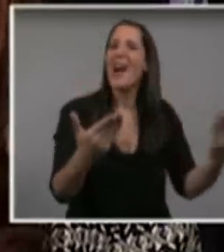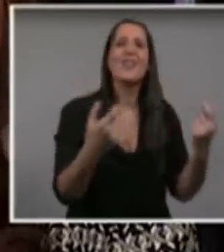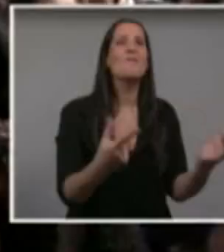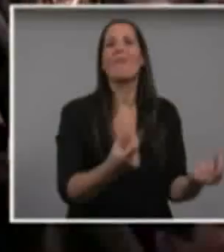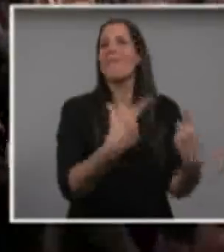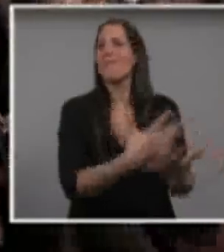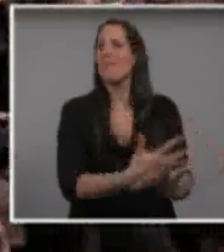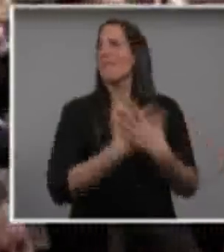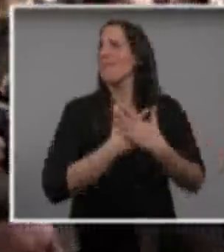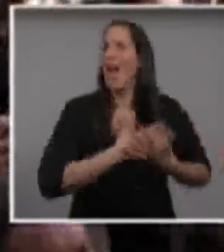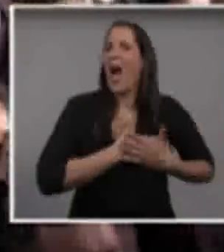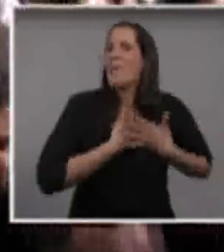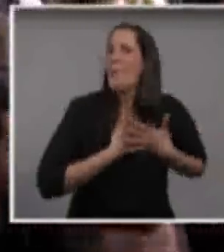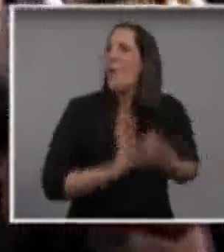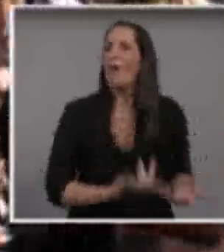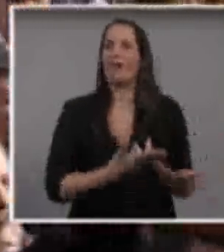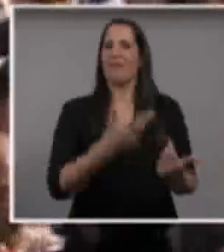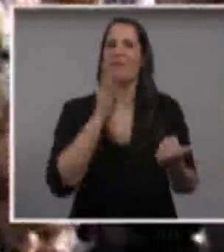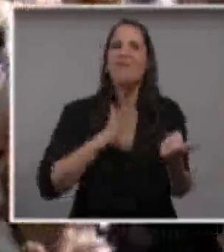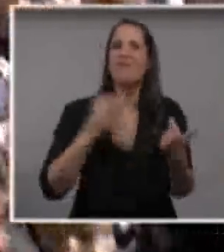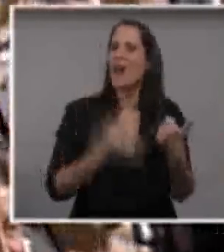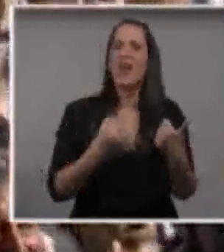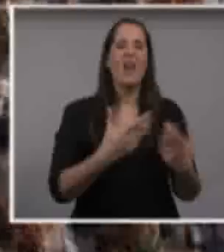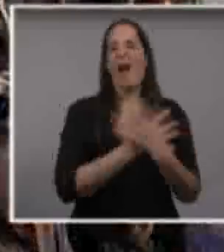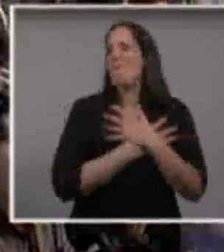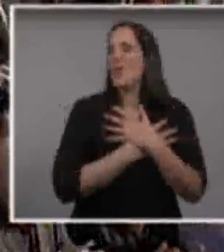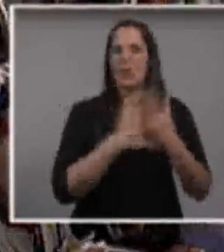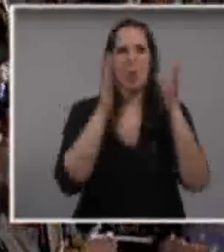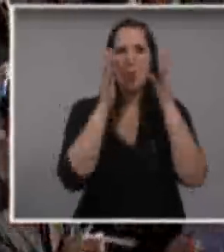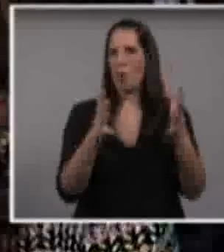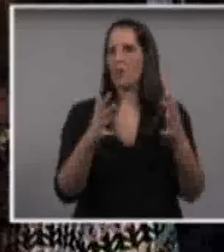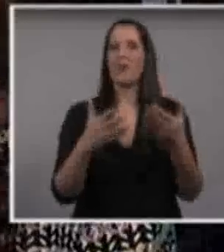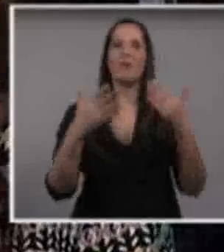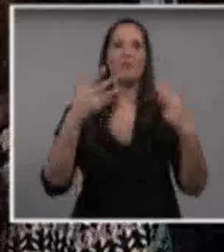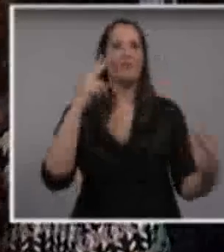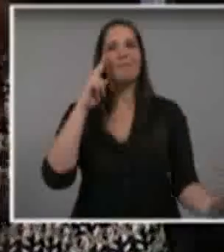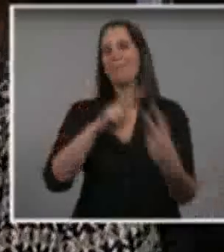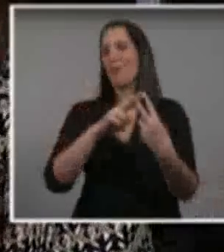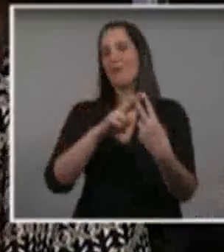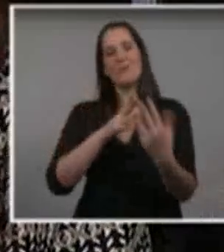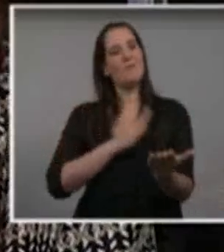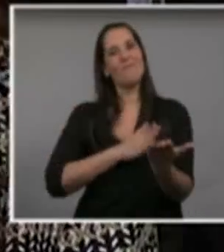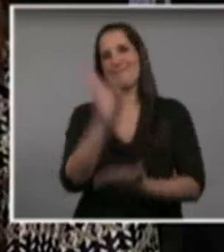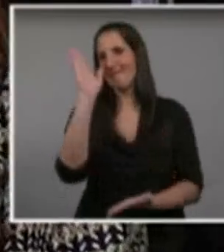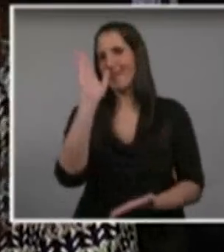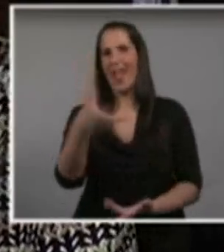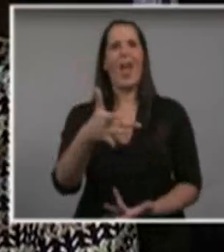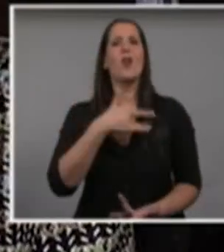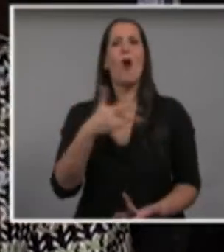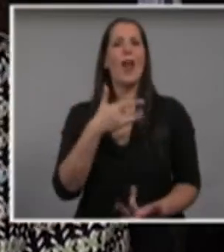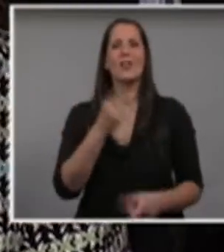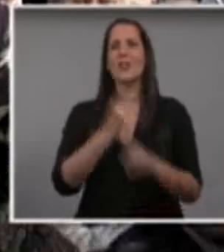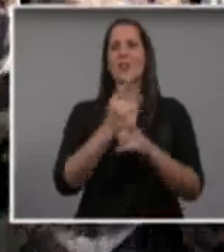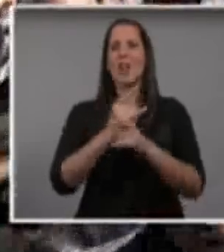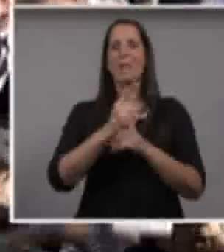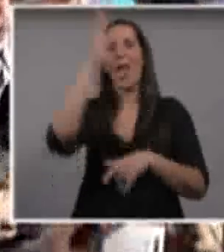amor, tanto cariño y tanto afecto. Hasta siempre, con el corazón, que Dios los